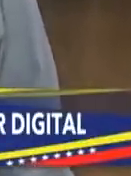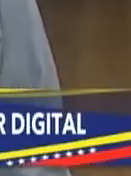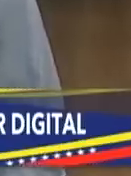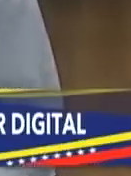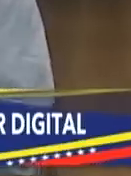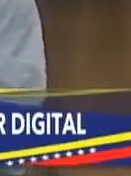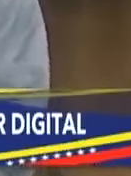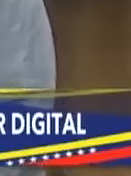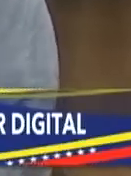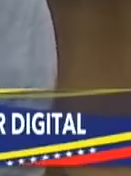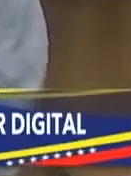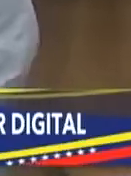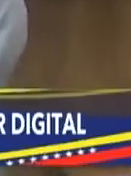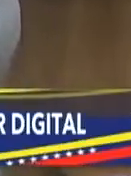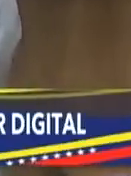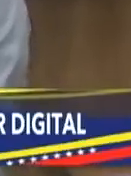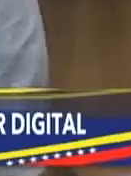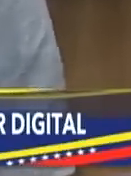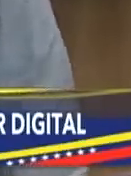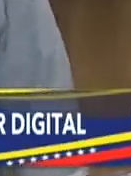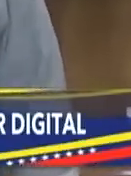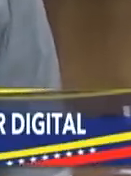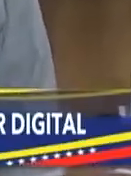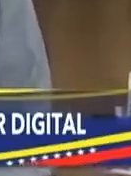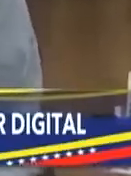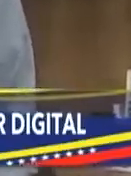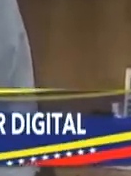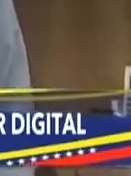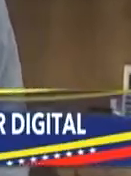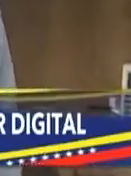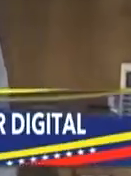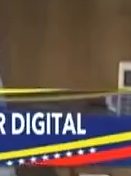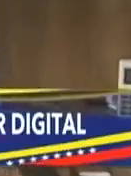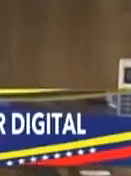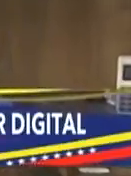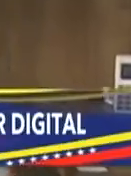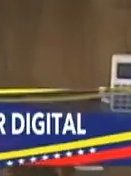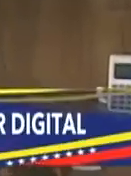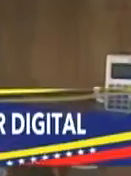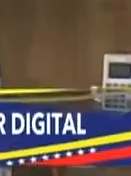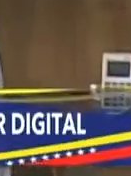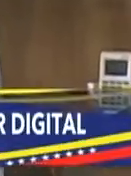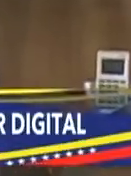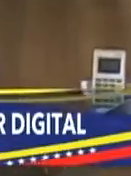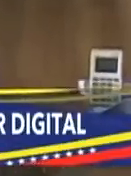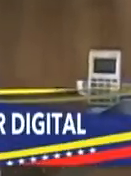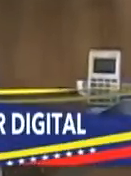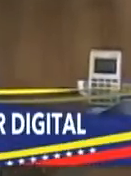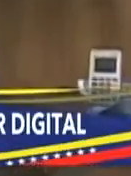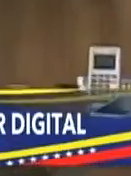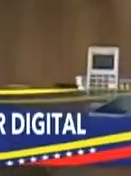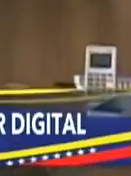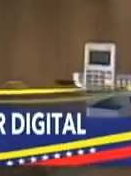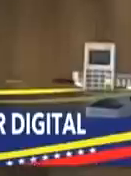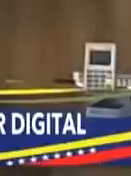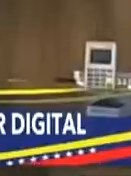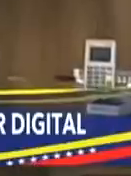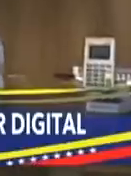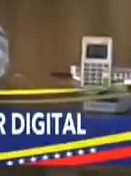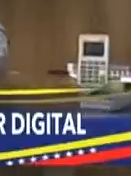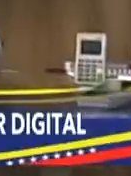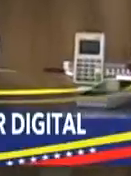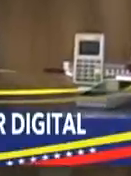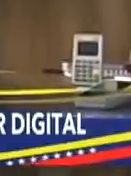aquí con nuestra alcaldesa, con su gabinete, con la licenciada, y estoy muy agradecido